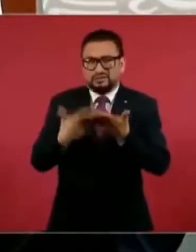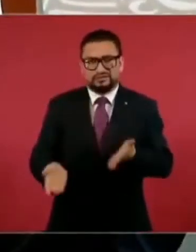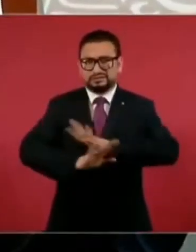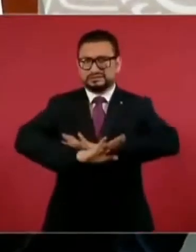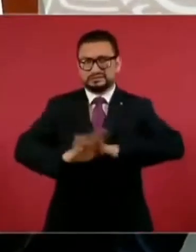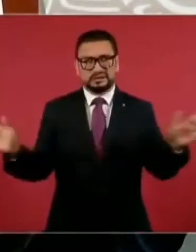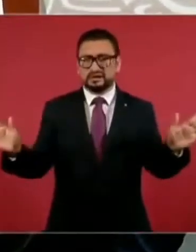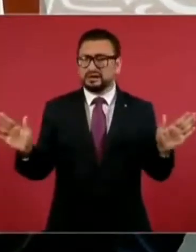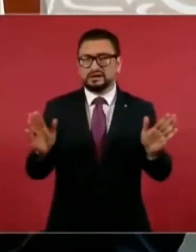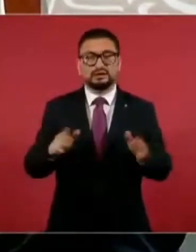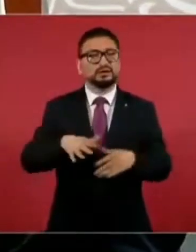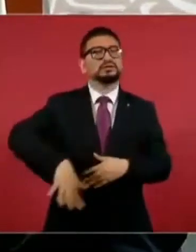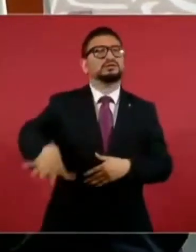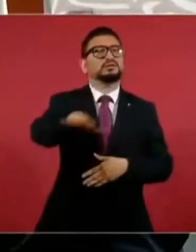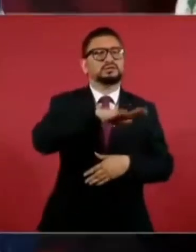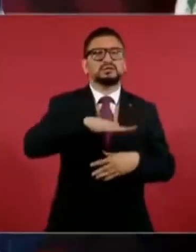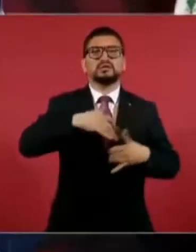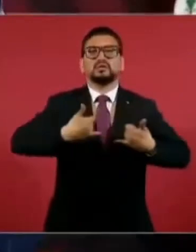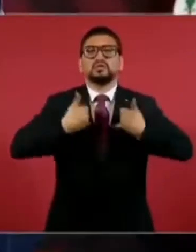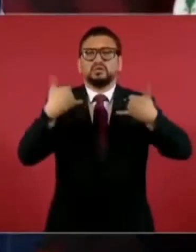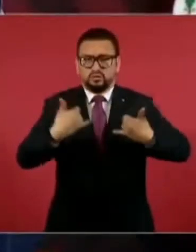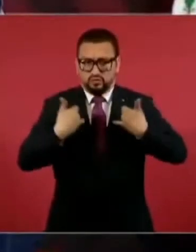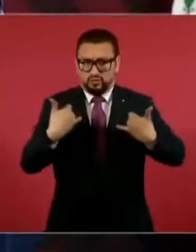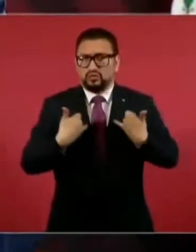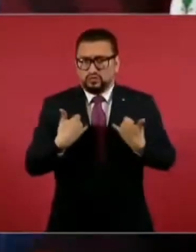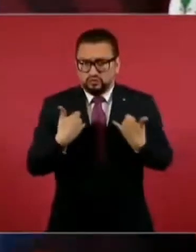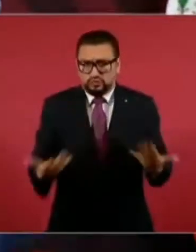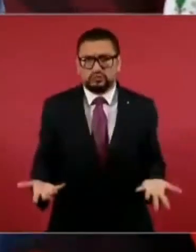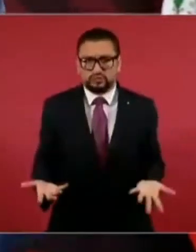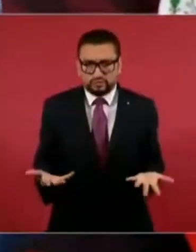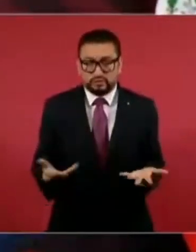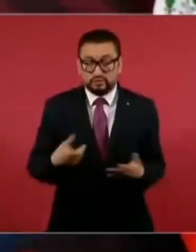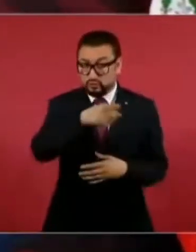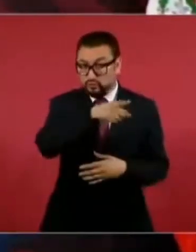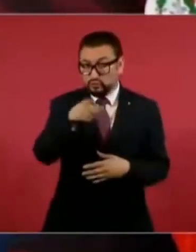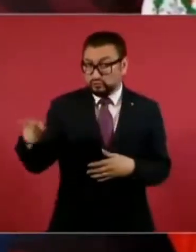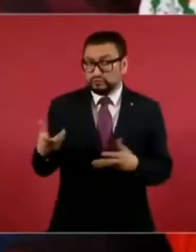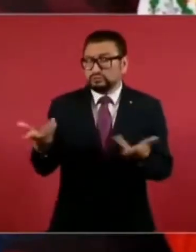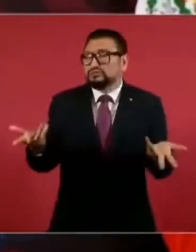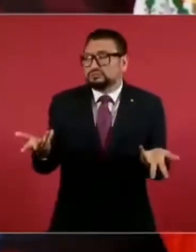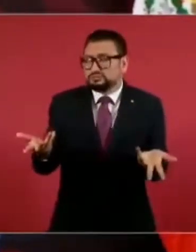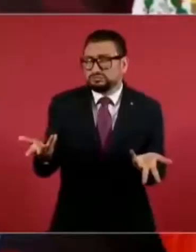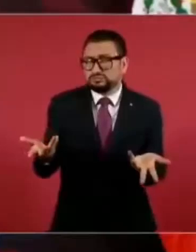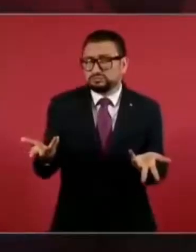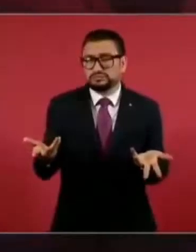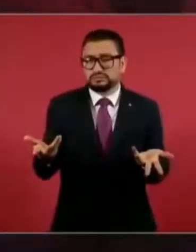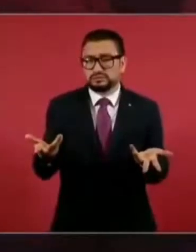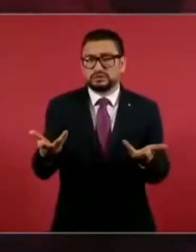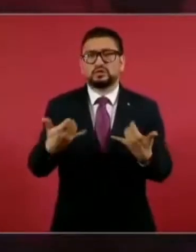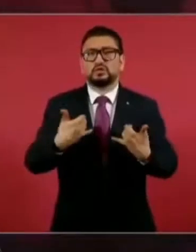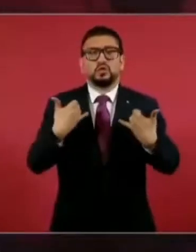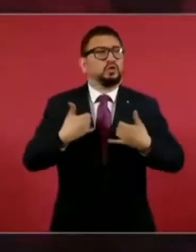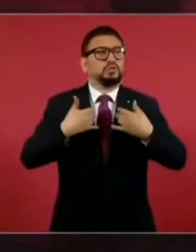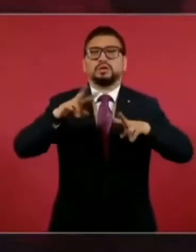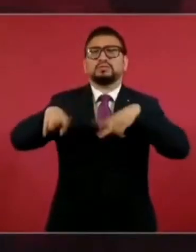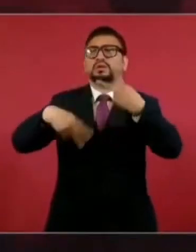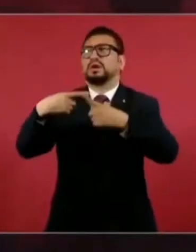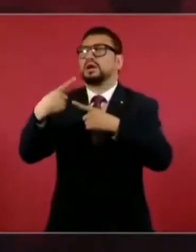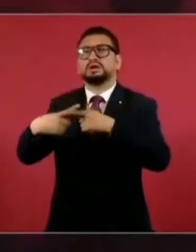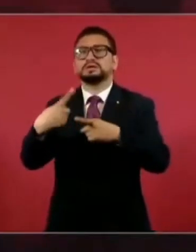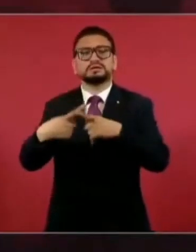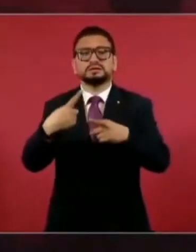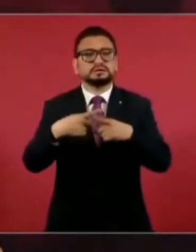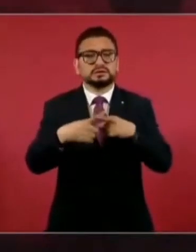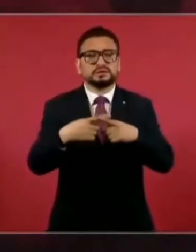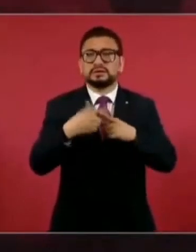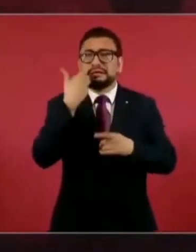Para los jóvenes, ¿a quién tienen que ir a ver sin necesidad de